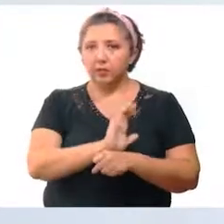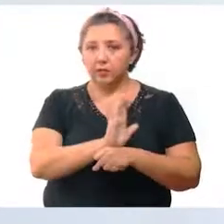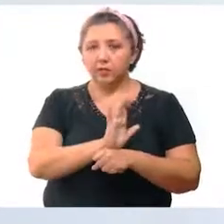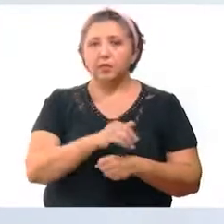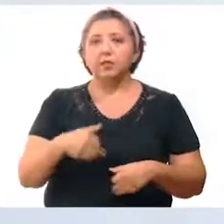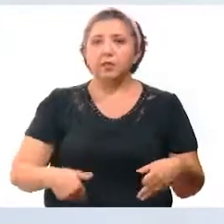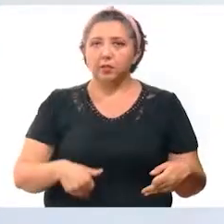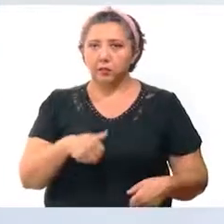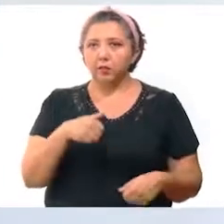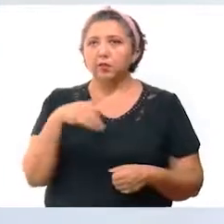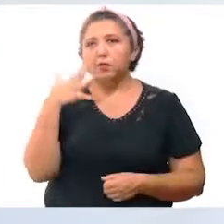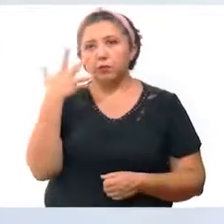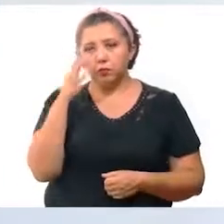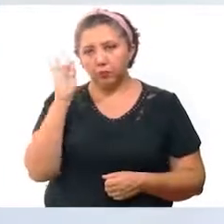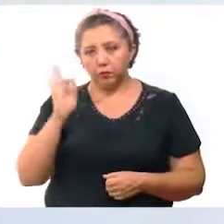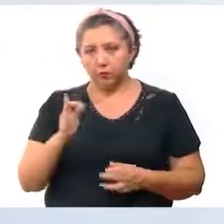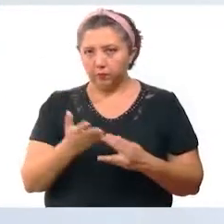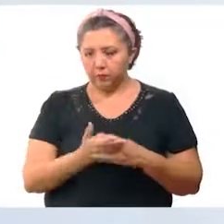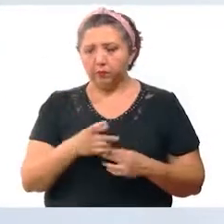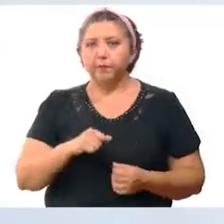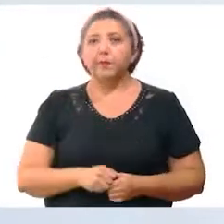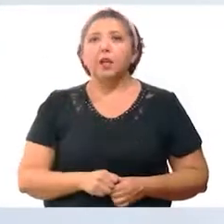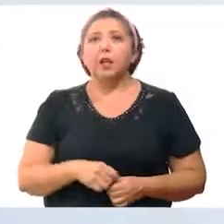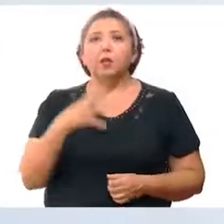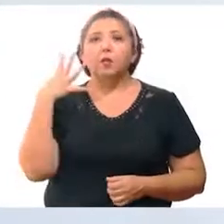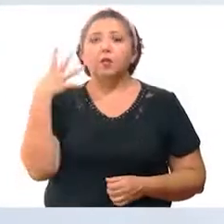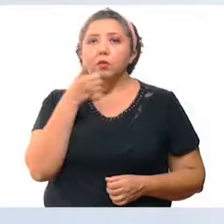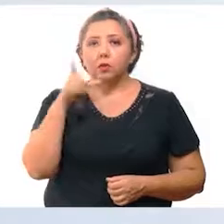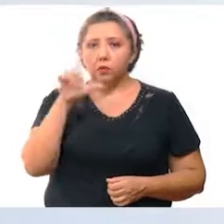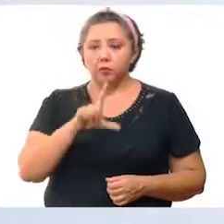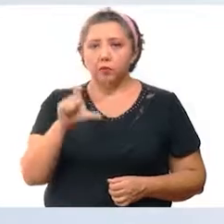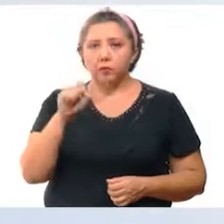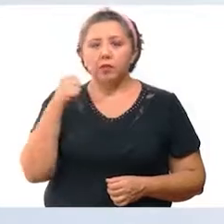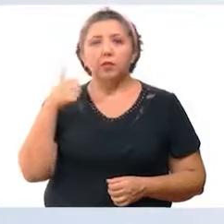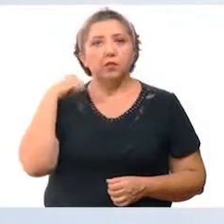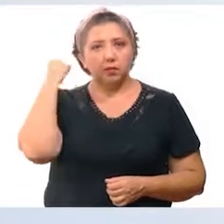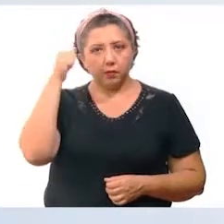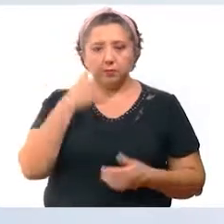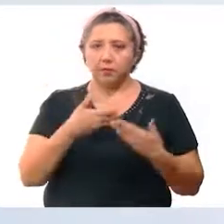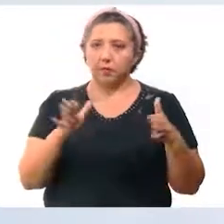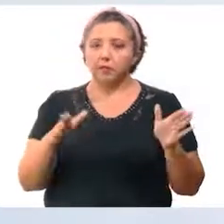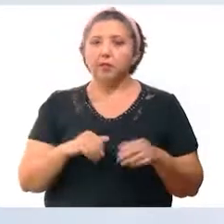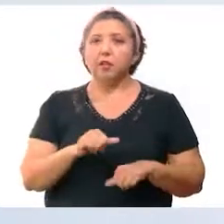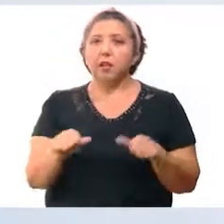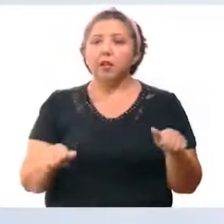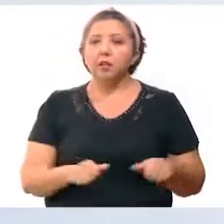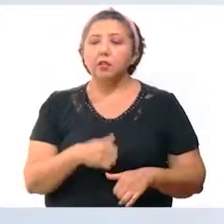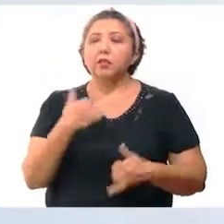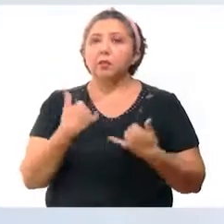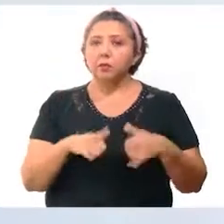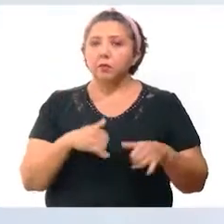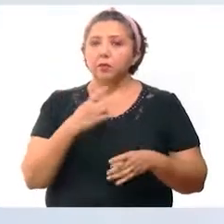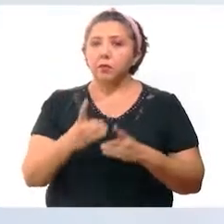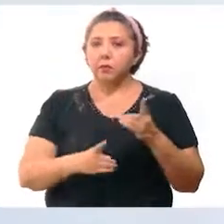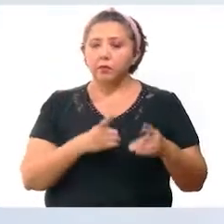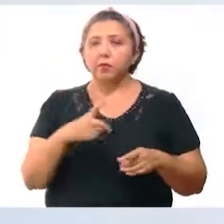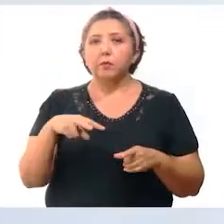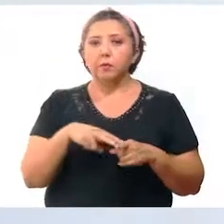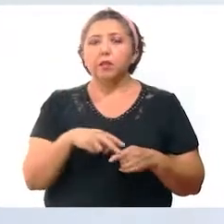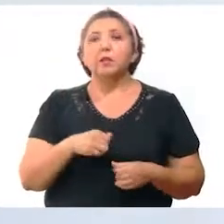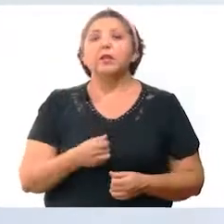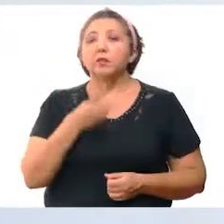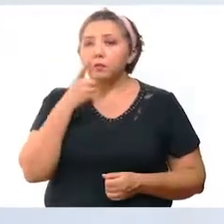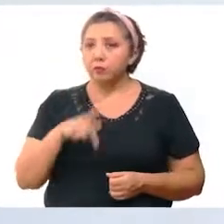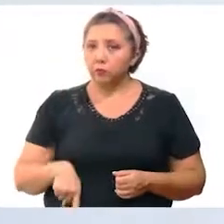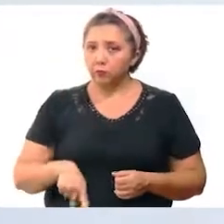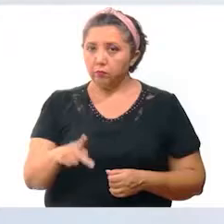y teatros será al 50%. 4. A partir del lunes 26 de abril se reabren las áreas de juegos y deportivas en parques públicos y